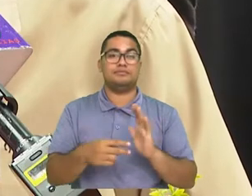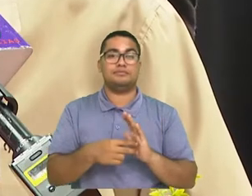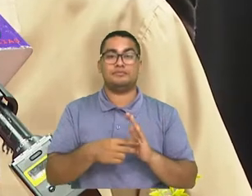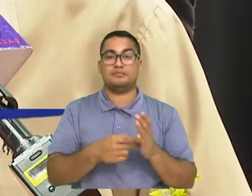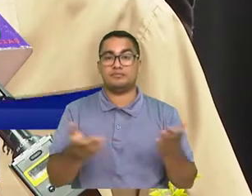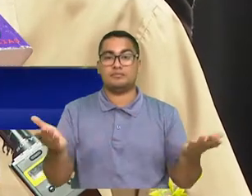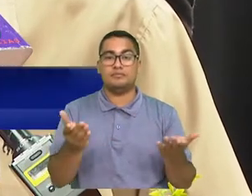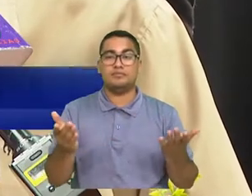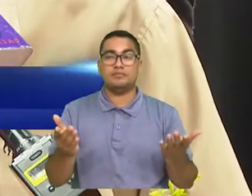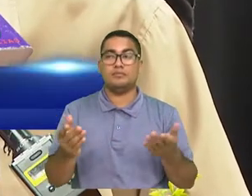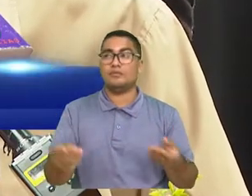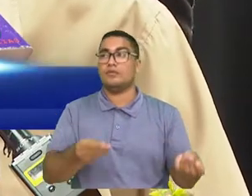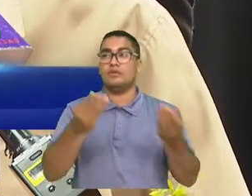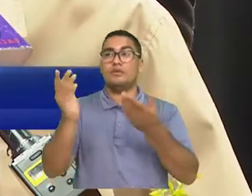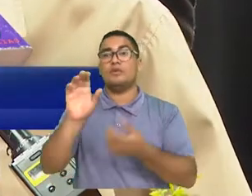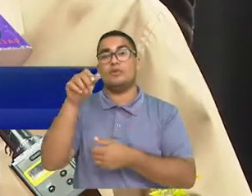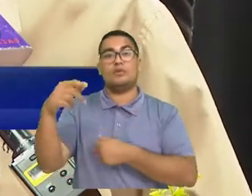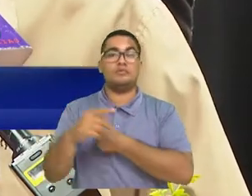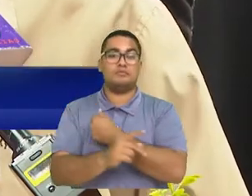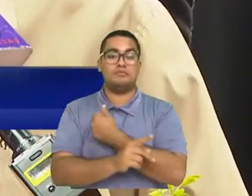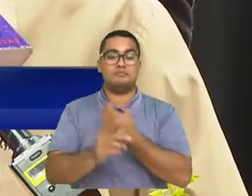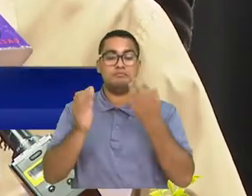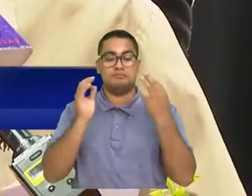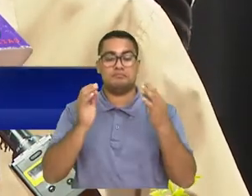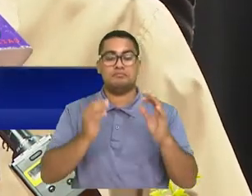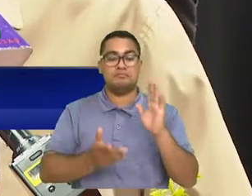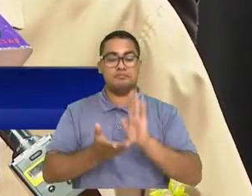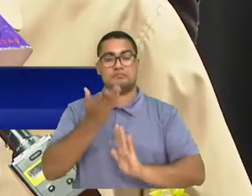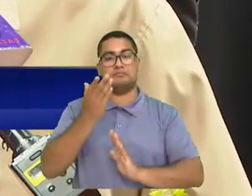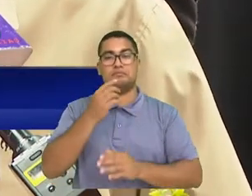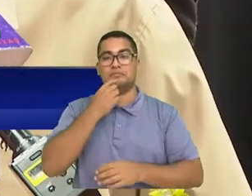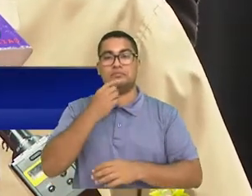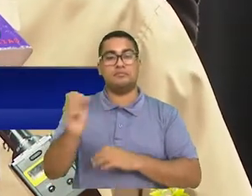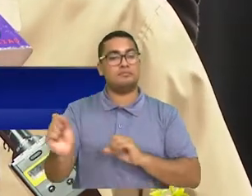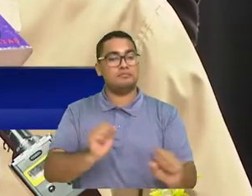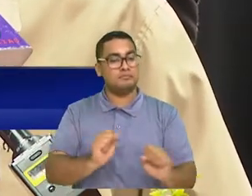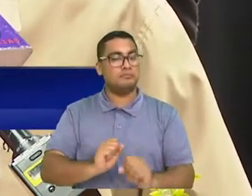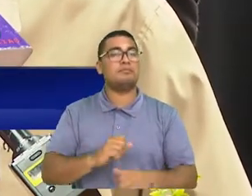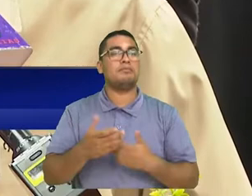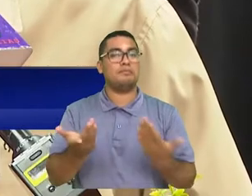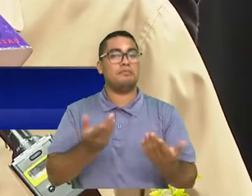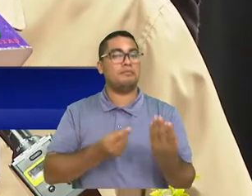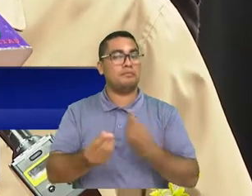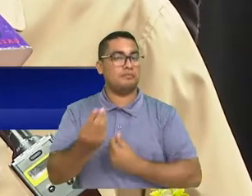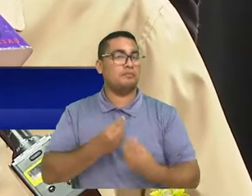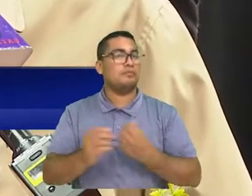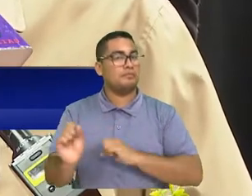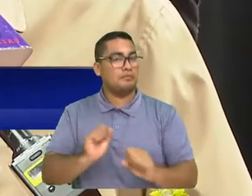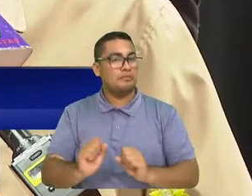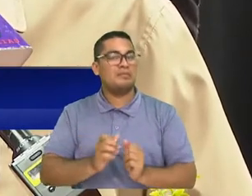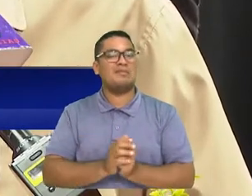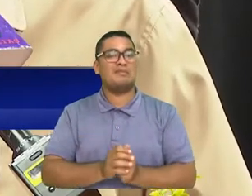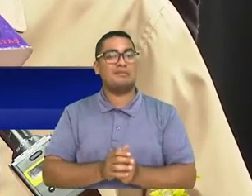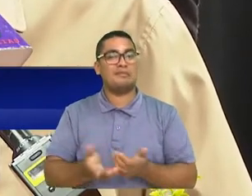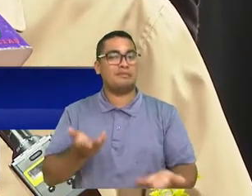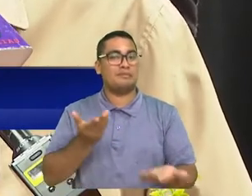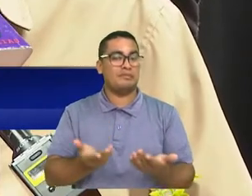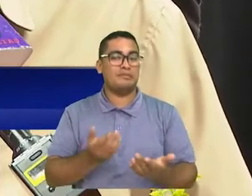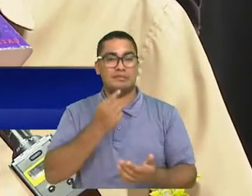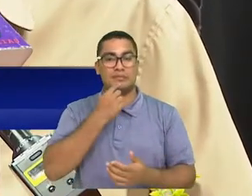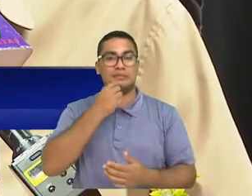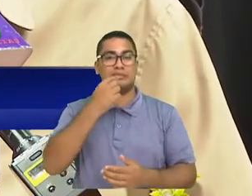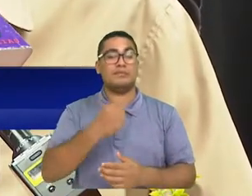las exportaciones han venido creciendo, se ha venido dinamizando la economía a pesar de